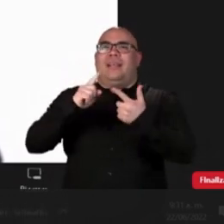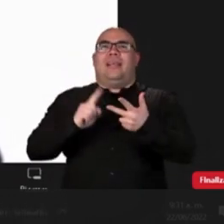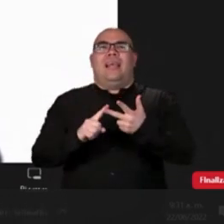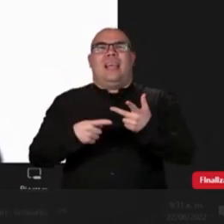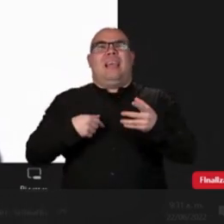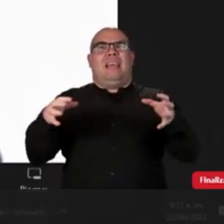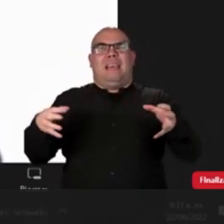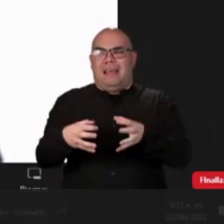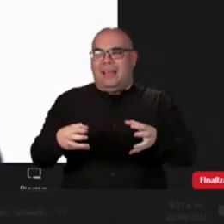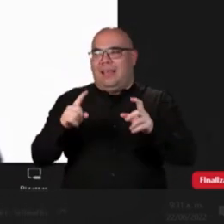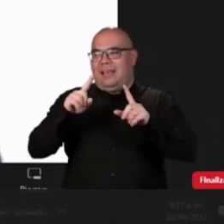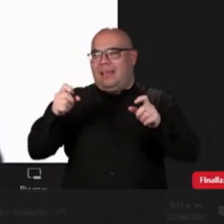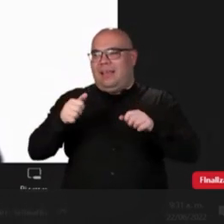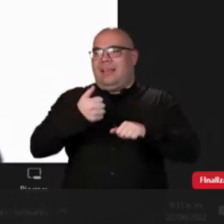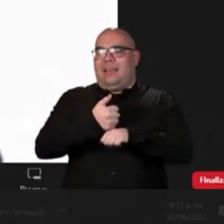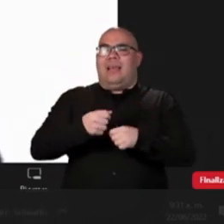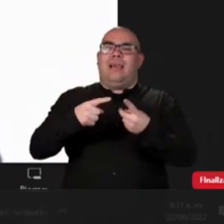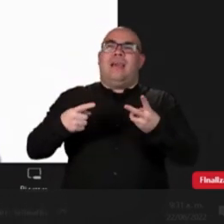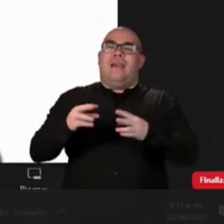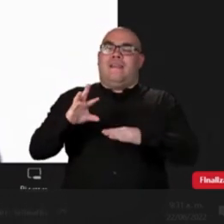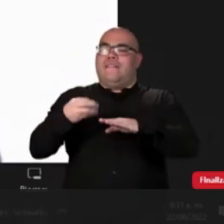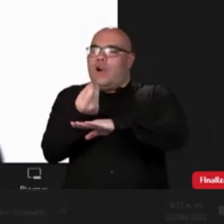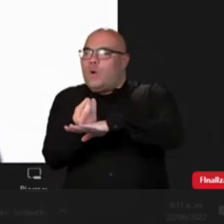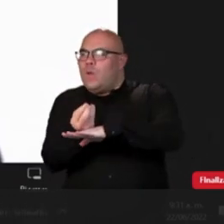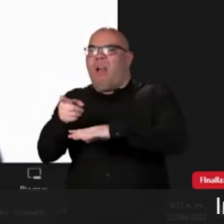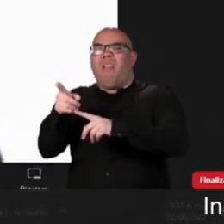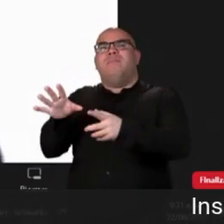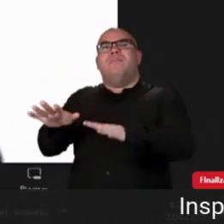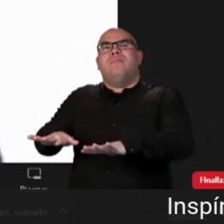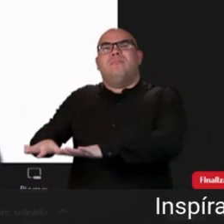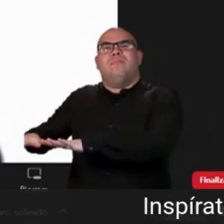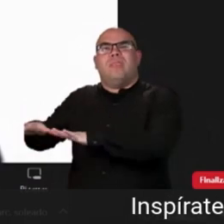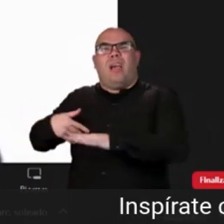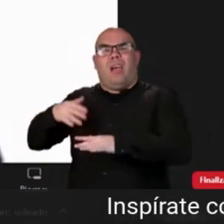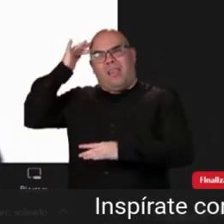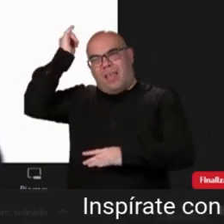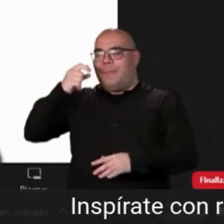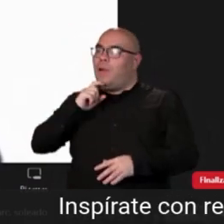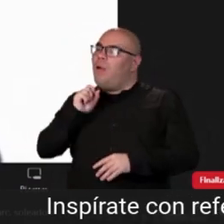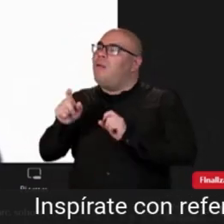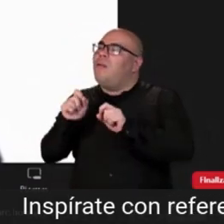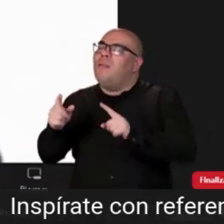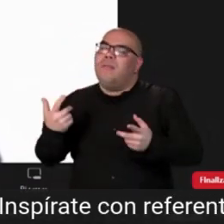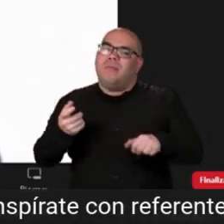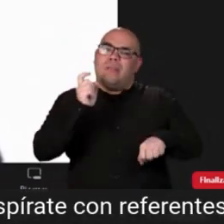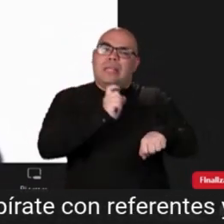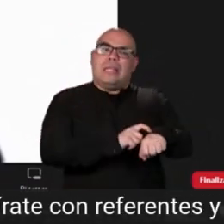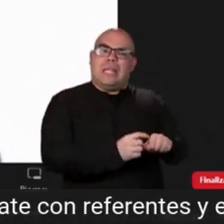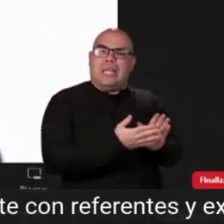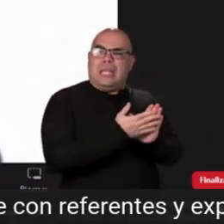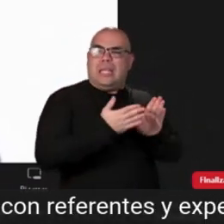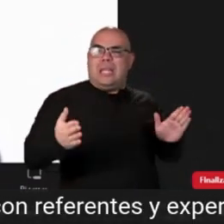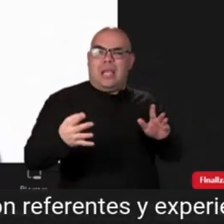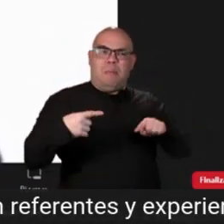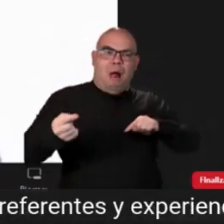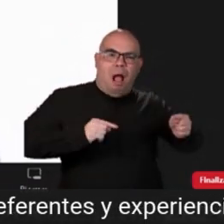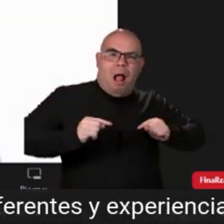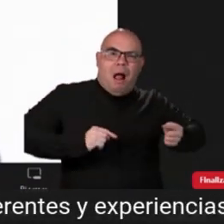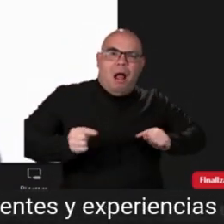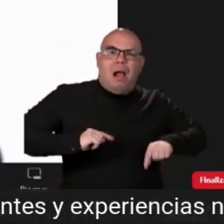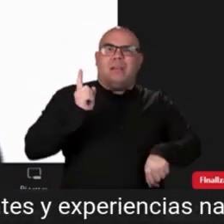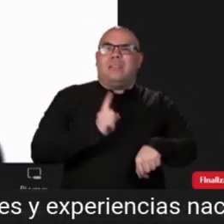de las facultades, de los departamentos académicos, ¿cuánto tiempo o qué porcentaje del tiempo le dedicamos a discutir estos temas,